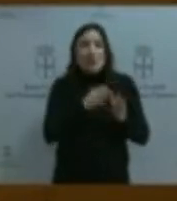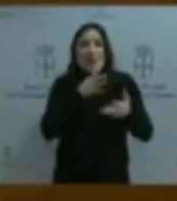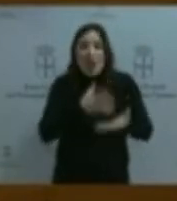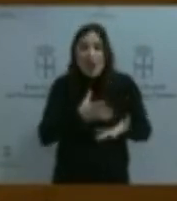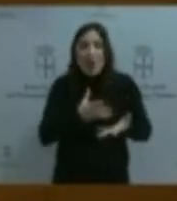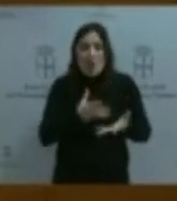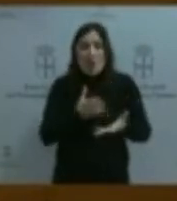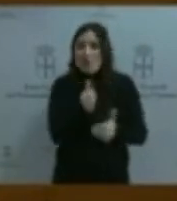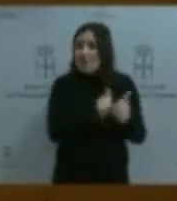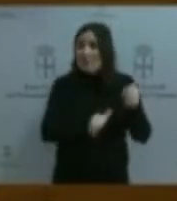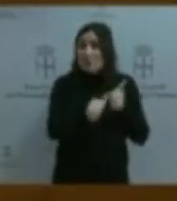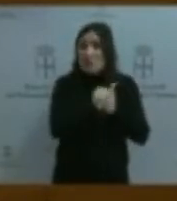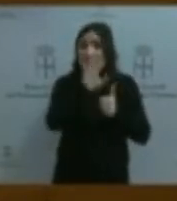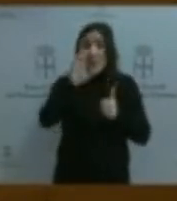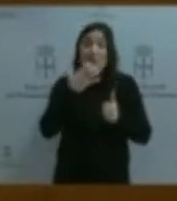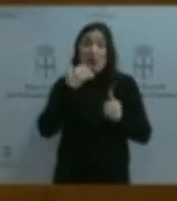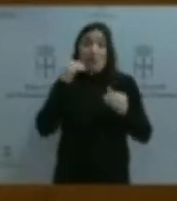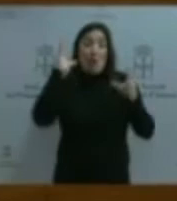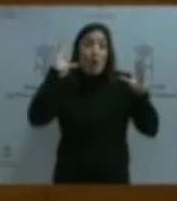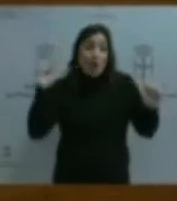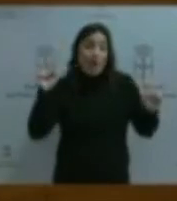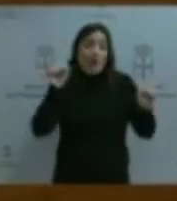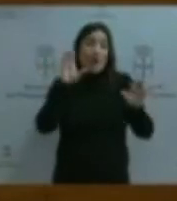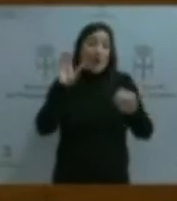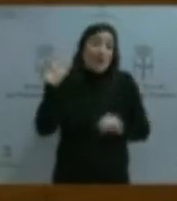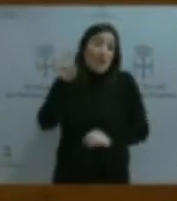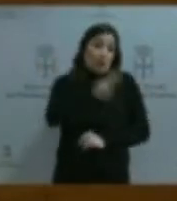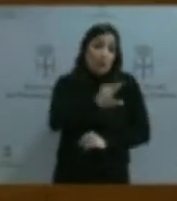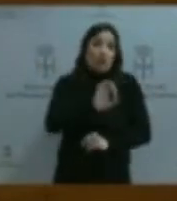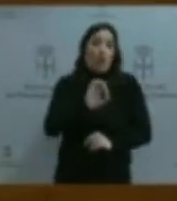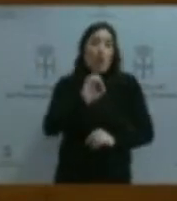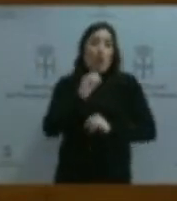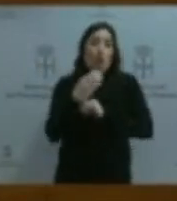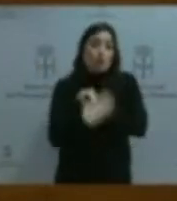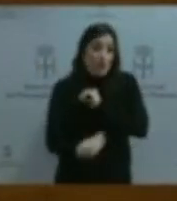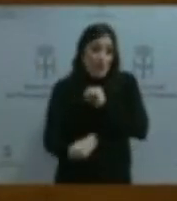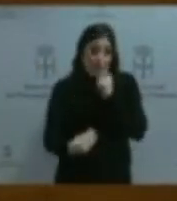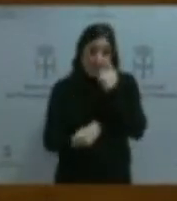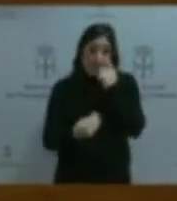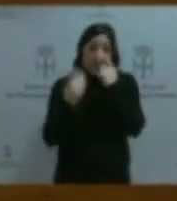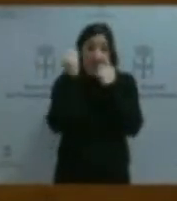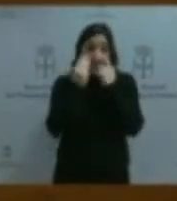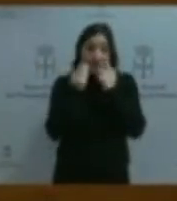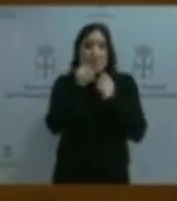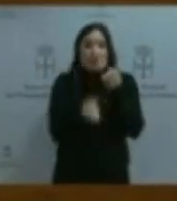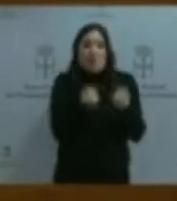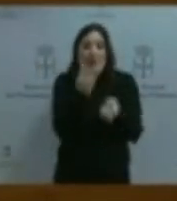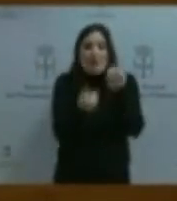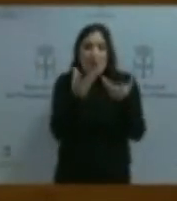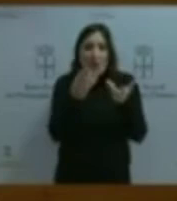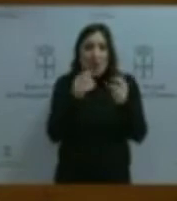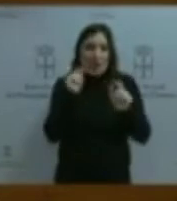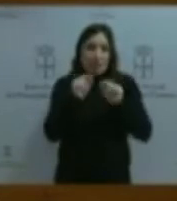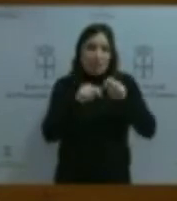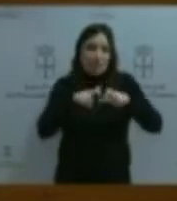Estados Unidos y Suiza. Creemos, además, que las especies de flora invasora deben ser eliminadas, a ser posible,